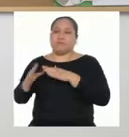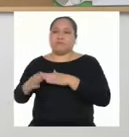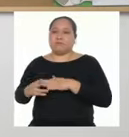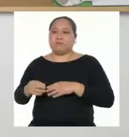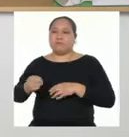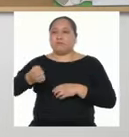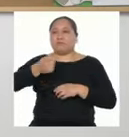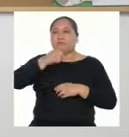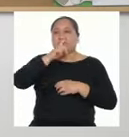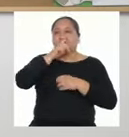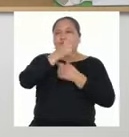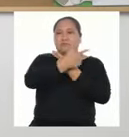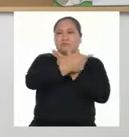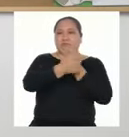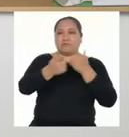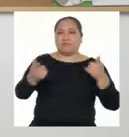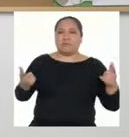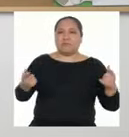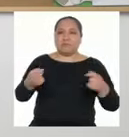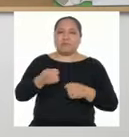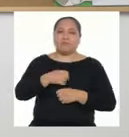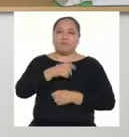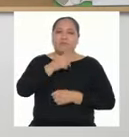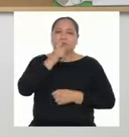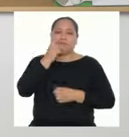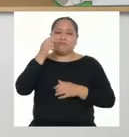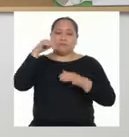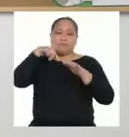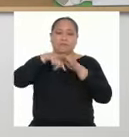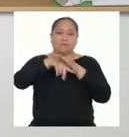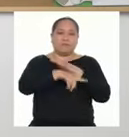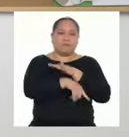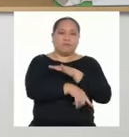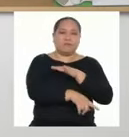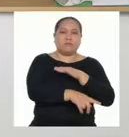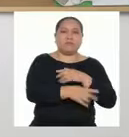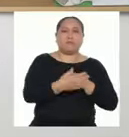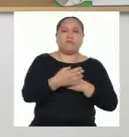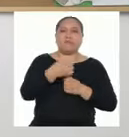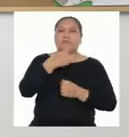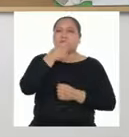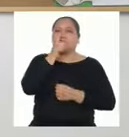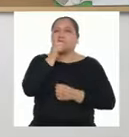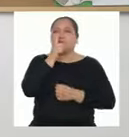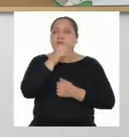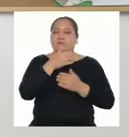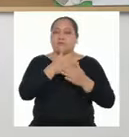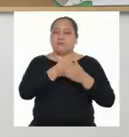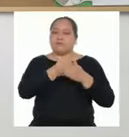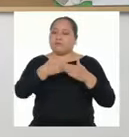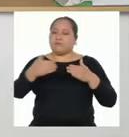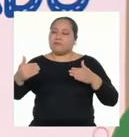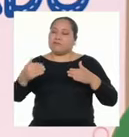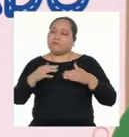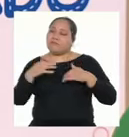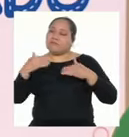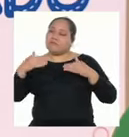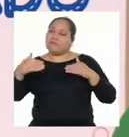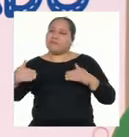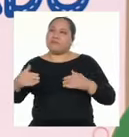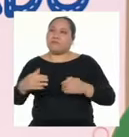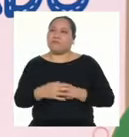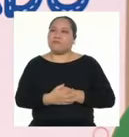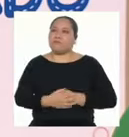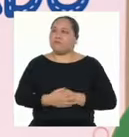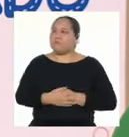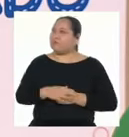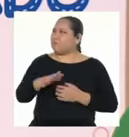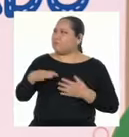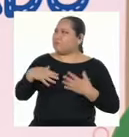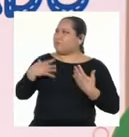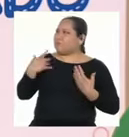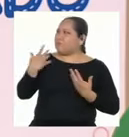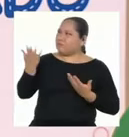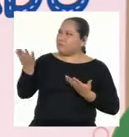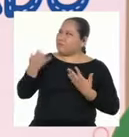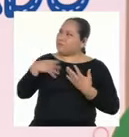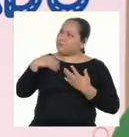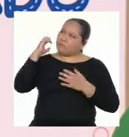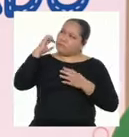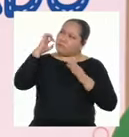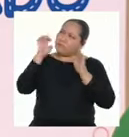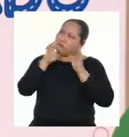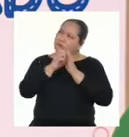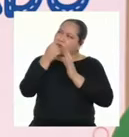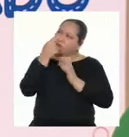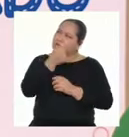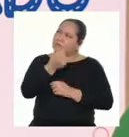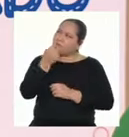las aguas libres, de las aguas de los fondos y de orillas marinas. ¿Podría darnos algunos ejemplos